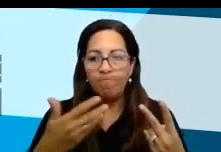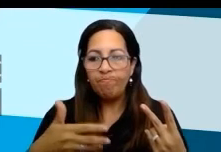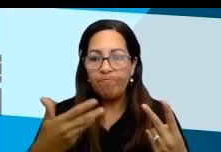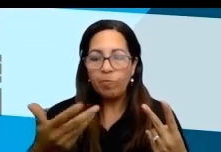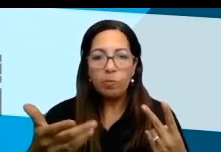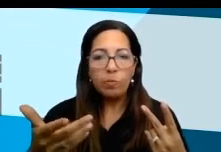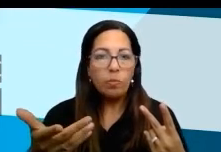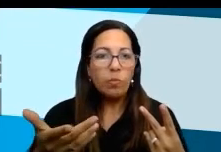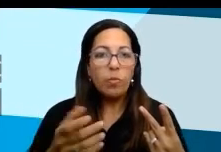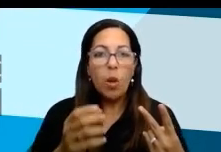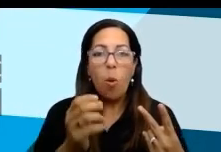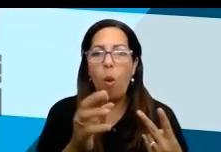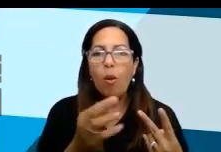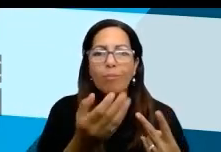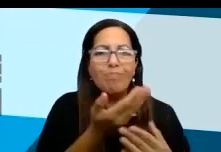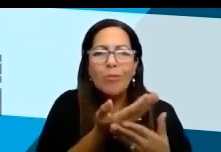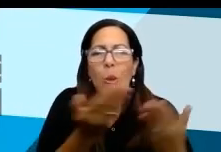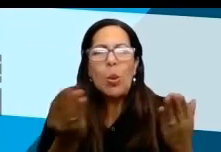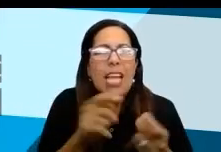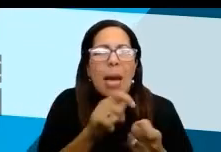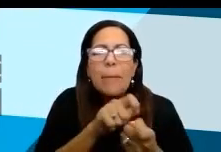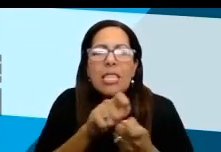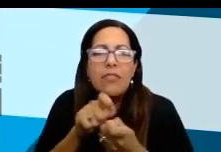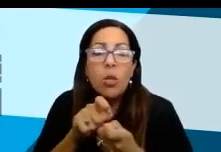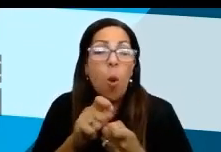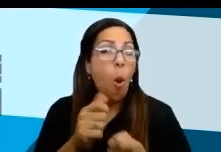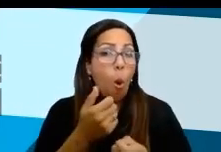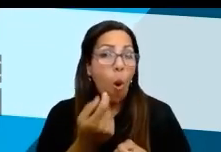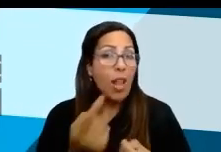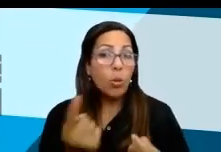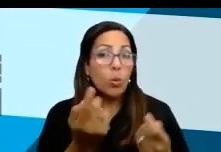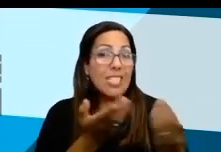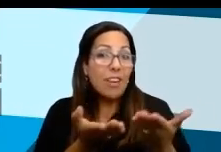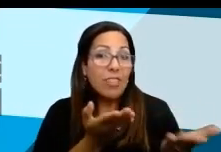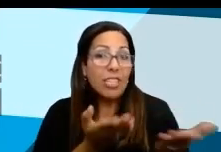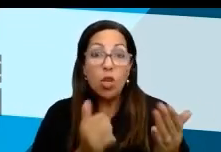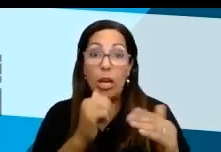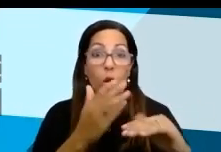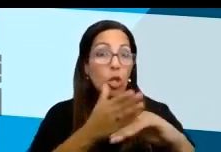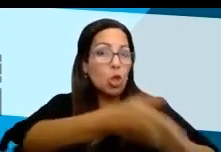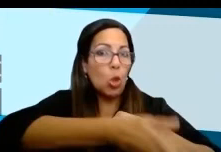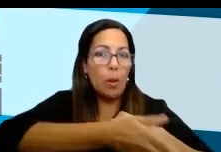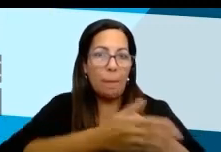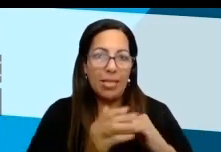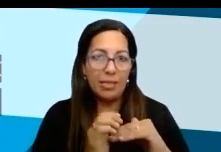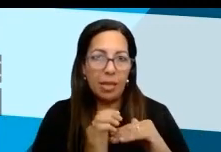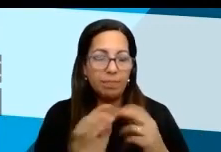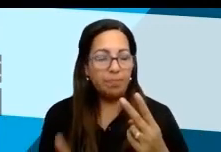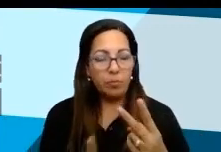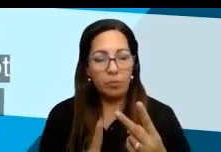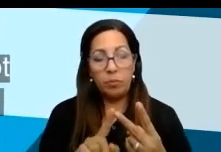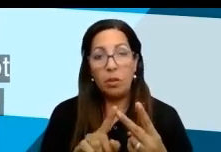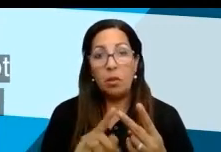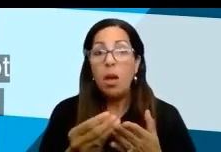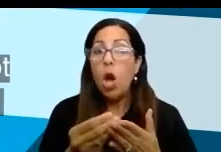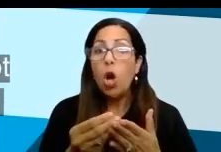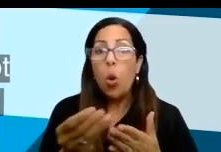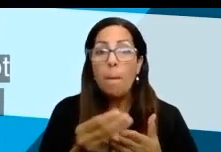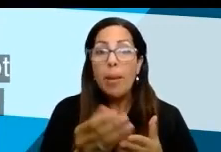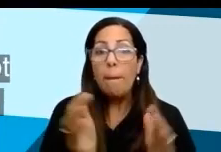de objeto muy particular, o algún servicio que no exceda la cantidad. Lo otro es compras pequeñas, que